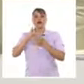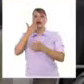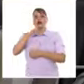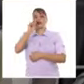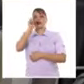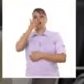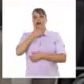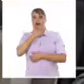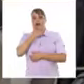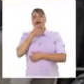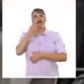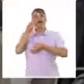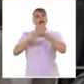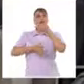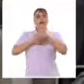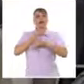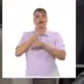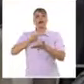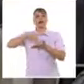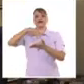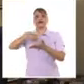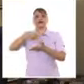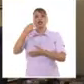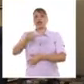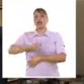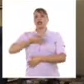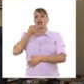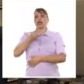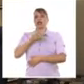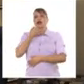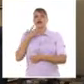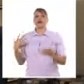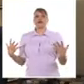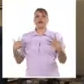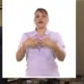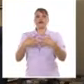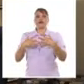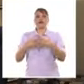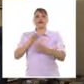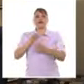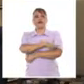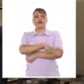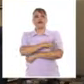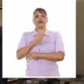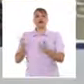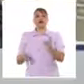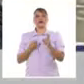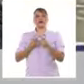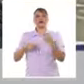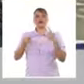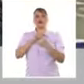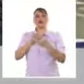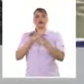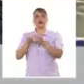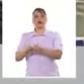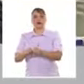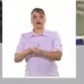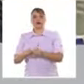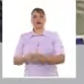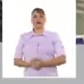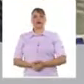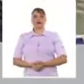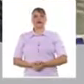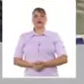Museveni, abogó en las palabras inaugurales por la unidad de las naciones en la lucha contra el colonialismo. ¿Cuál es